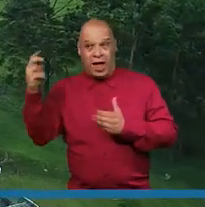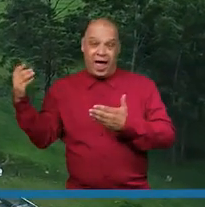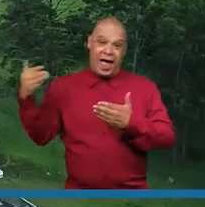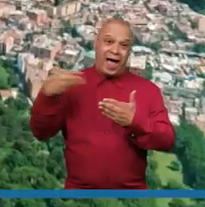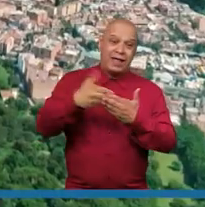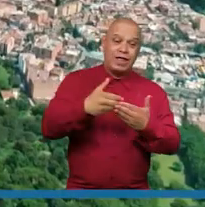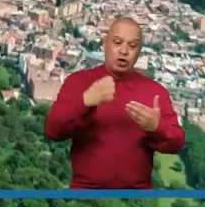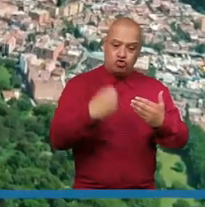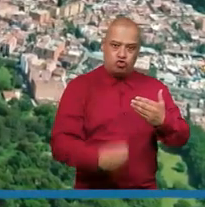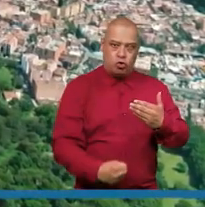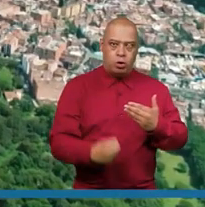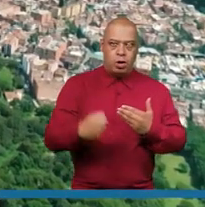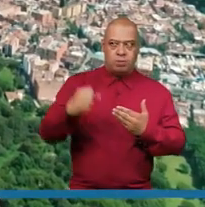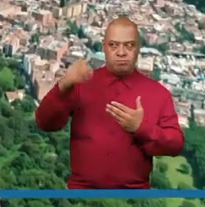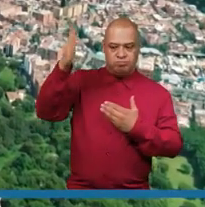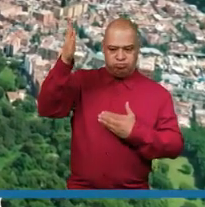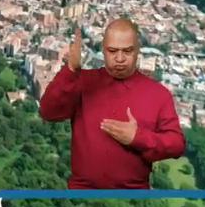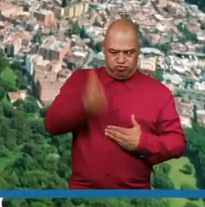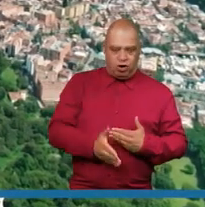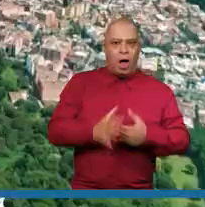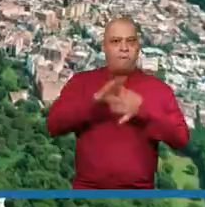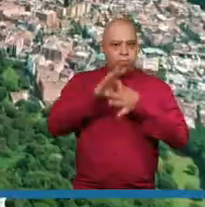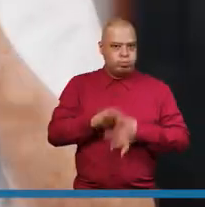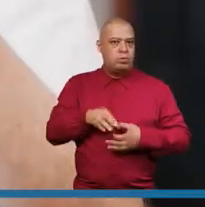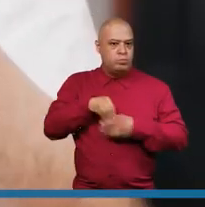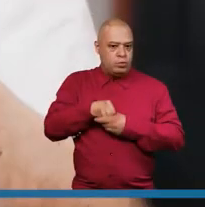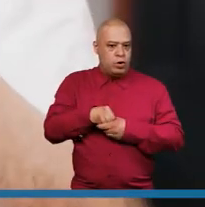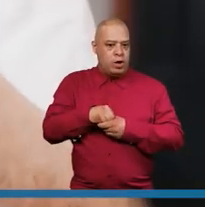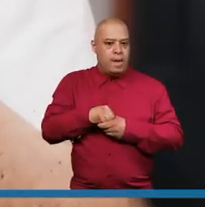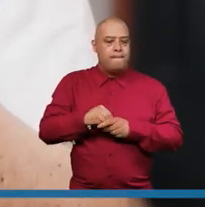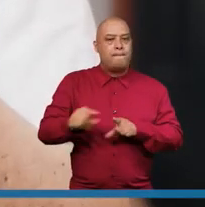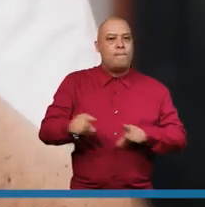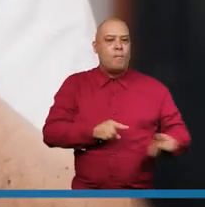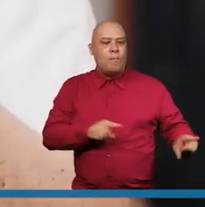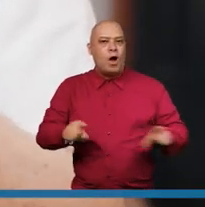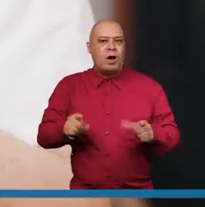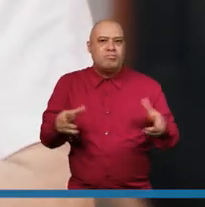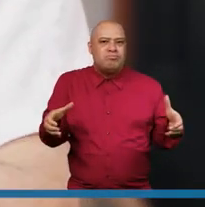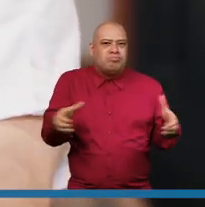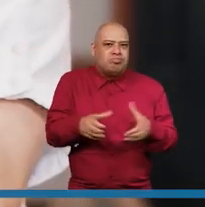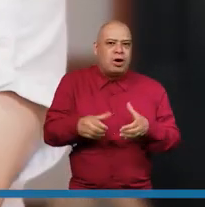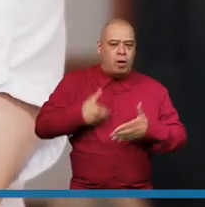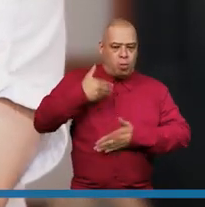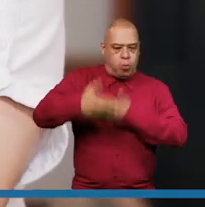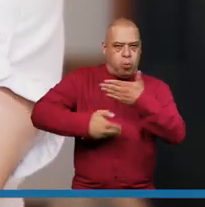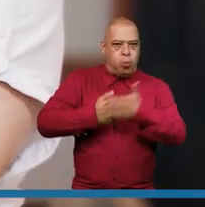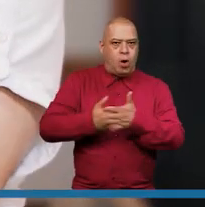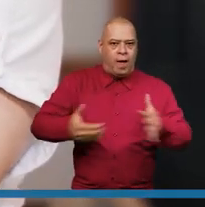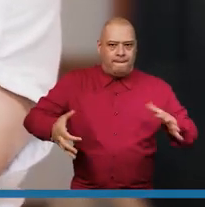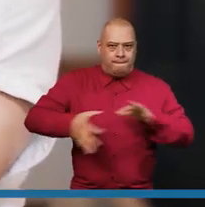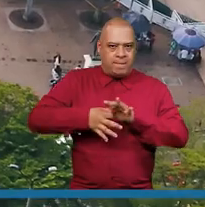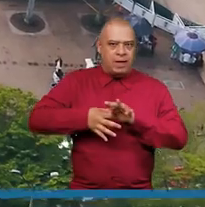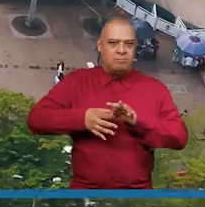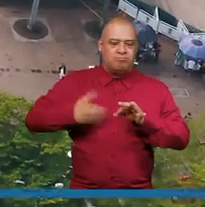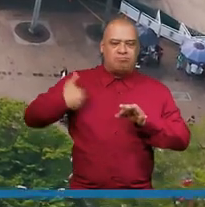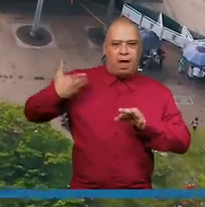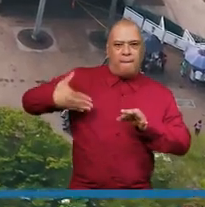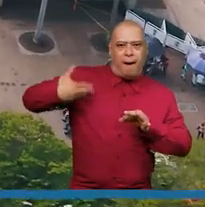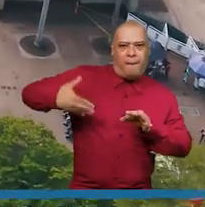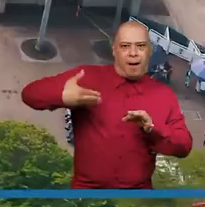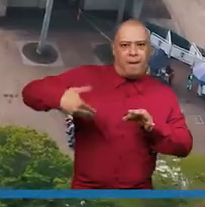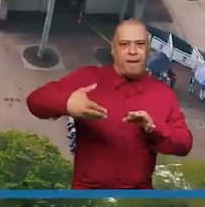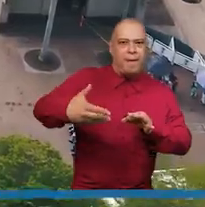hasta el Ancón del Sur, es una unidad territorial, político-administrativa, que comienza a fragmentarse con los siglos.